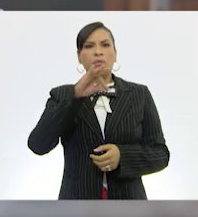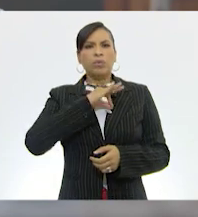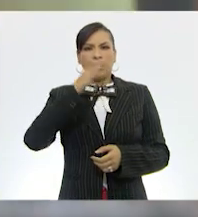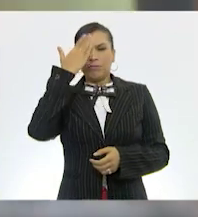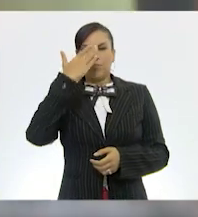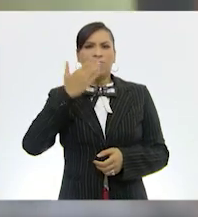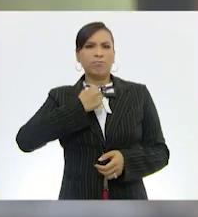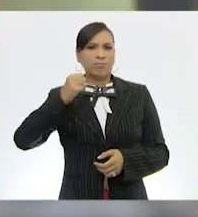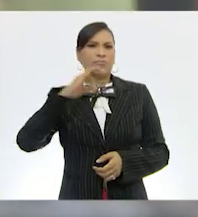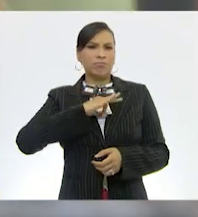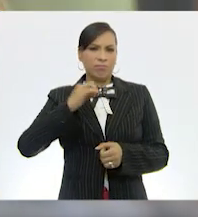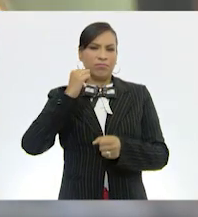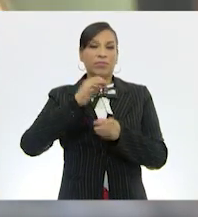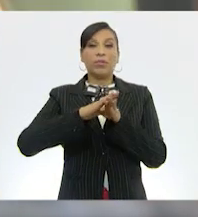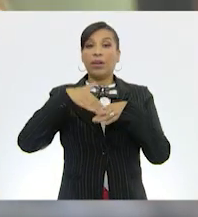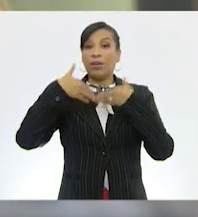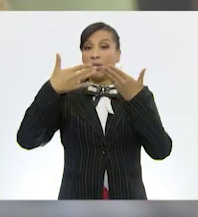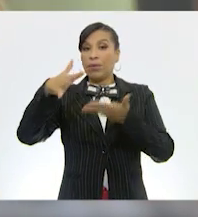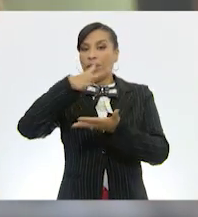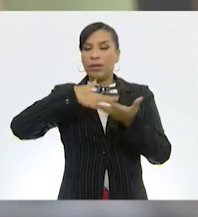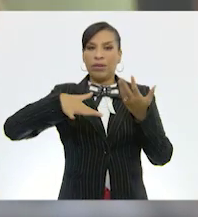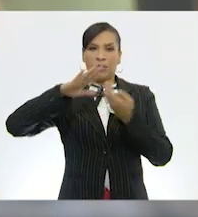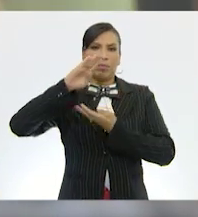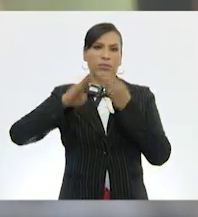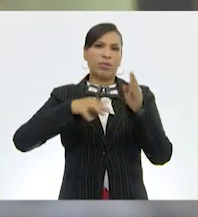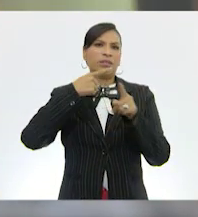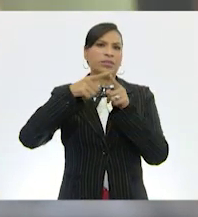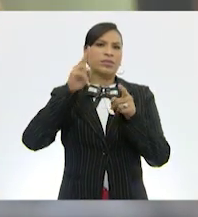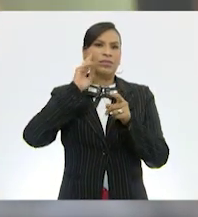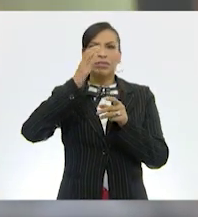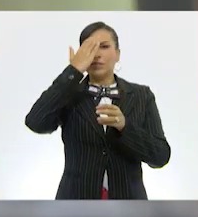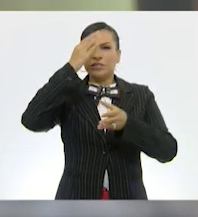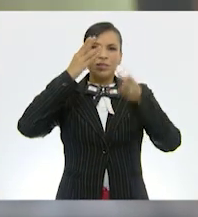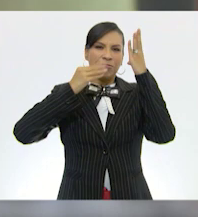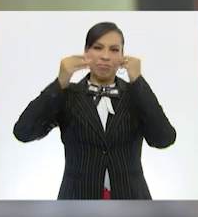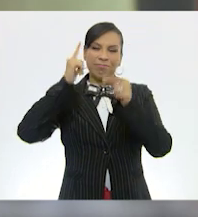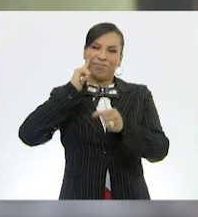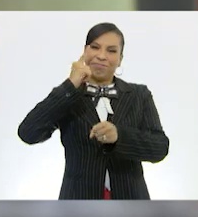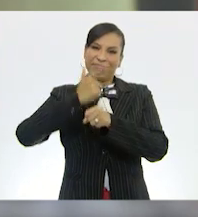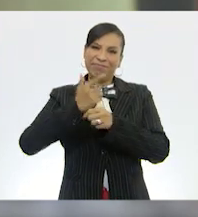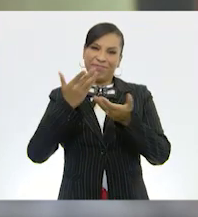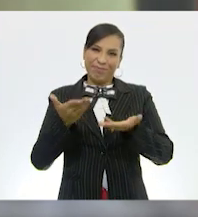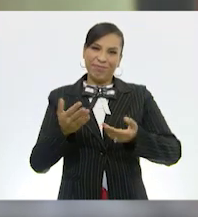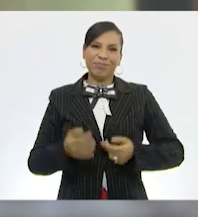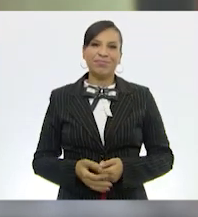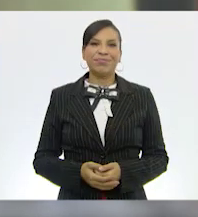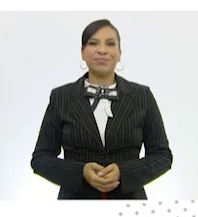talento, porque allá afuera el mundo está lleno de conocimiento por descubrir.